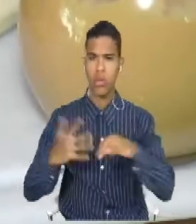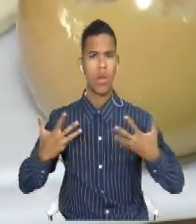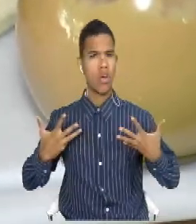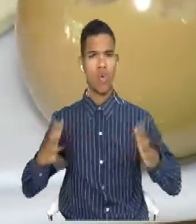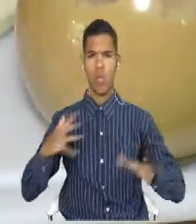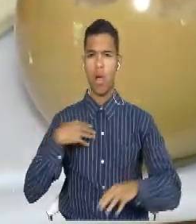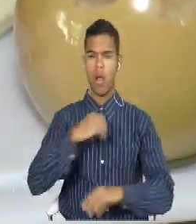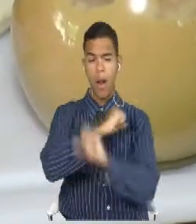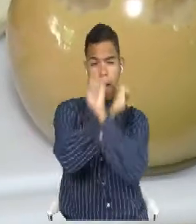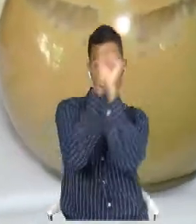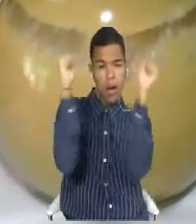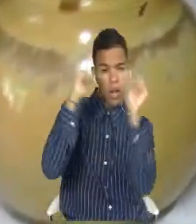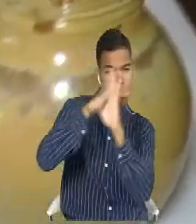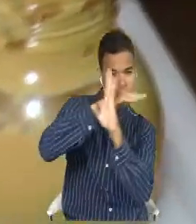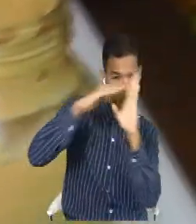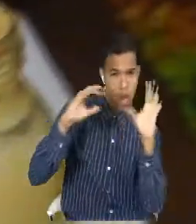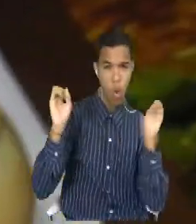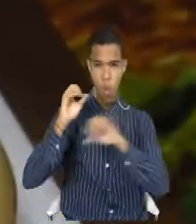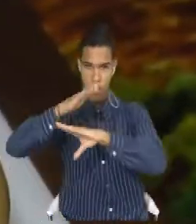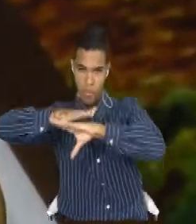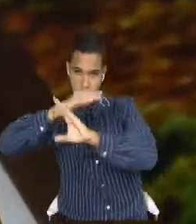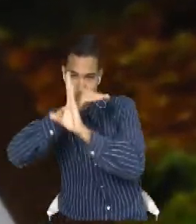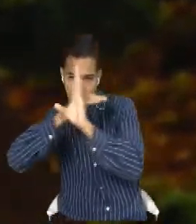día. Simplemente cogemos